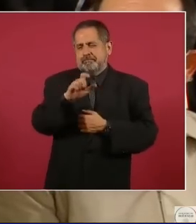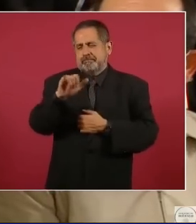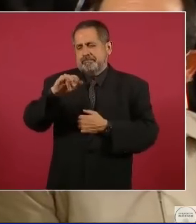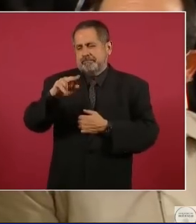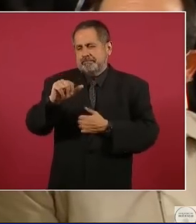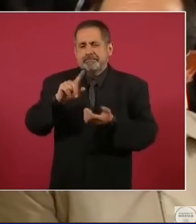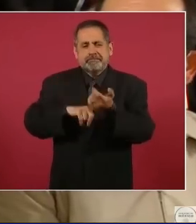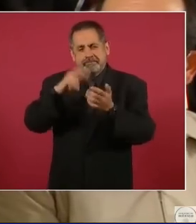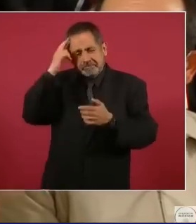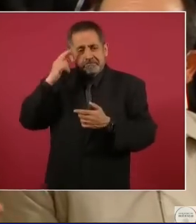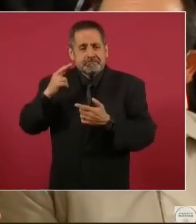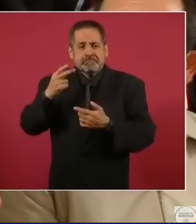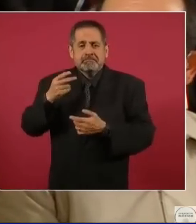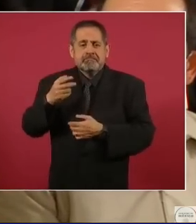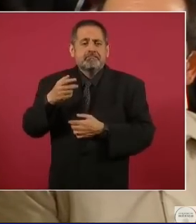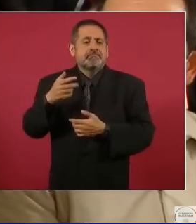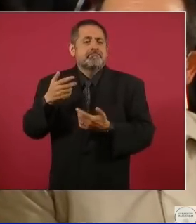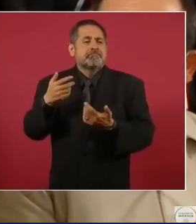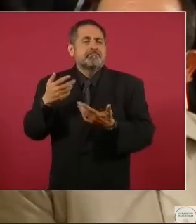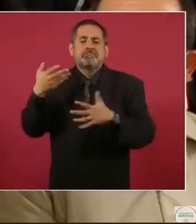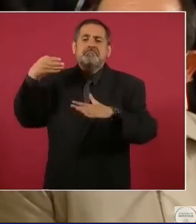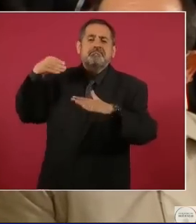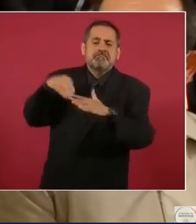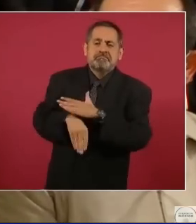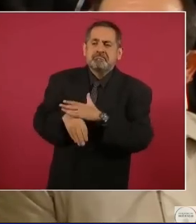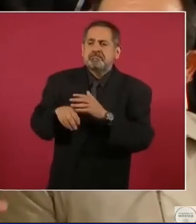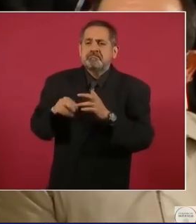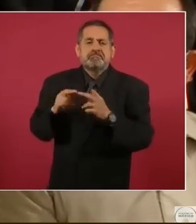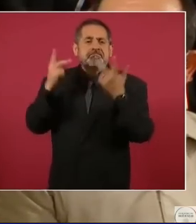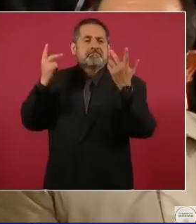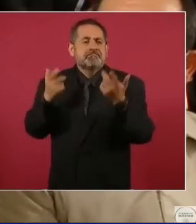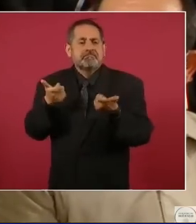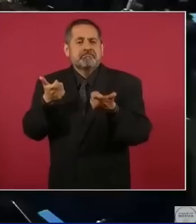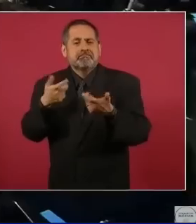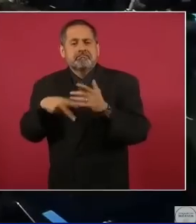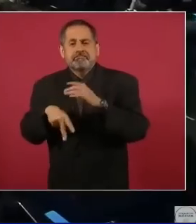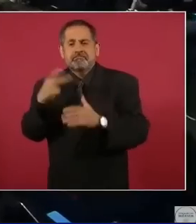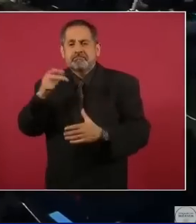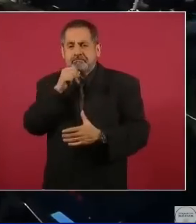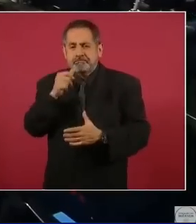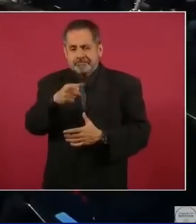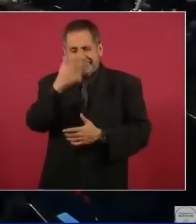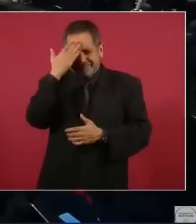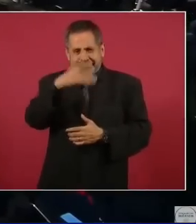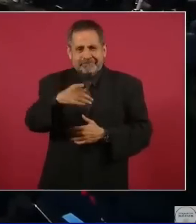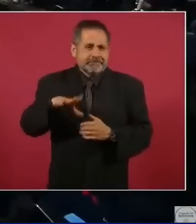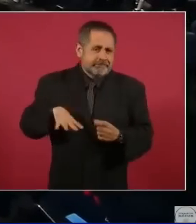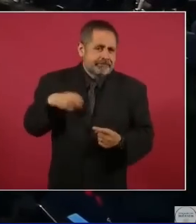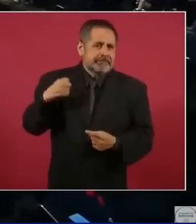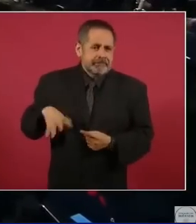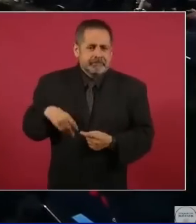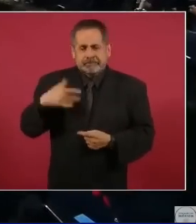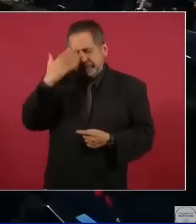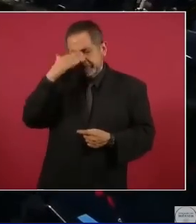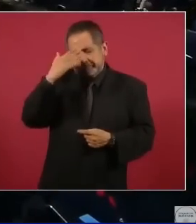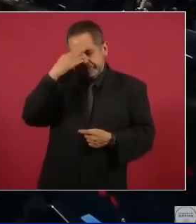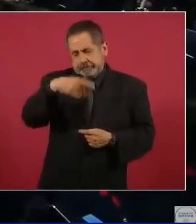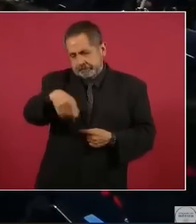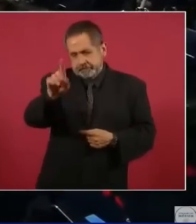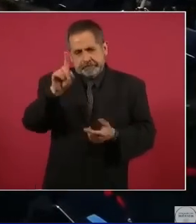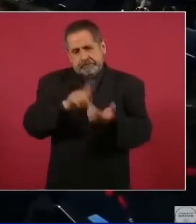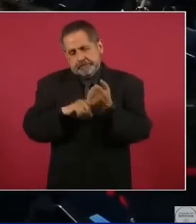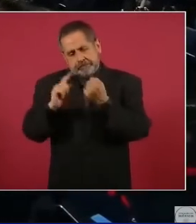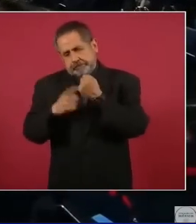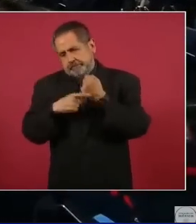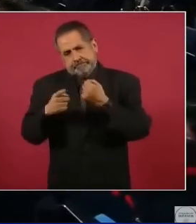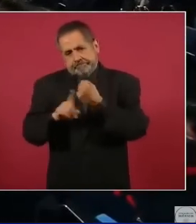del quiebre y que sabemos el origen, sabemos el abuso, todo esto que han venido padeciendo y bueno, pues tiene mucho más raíces porque